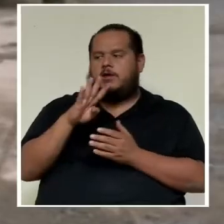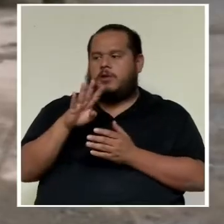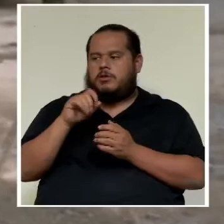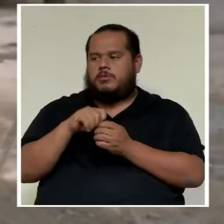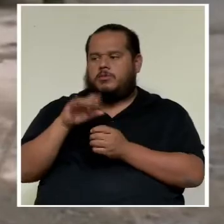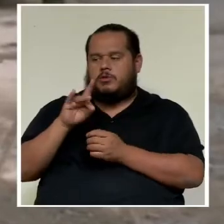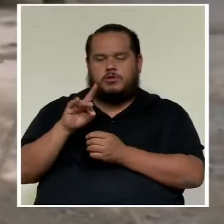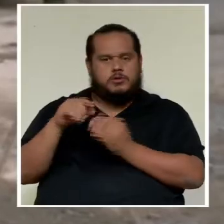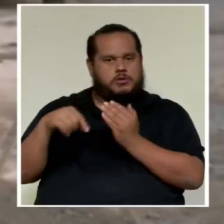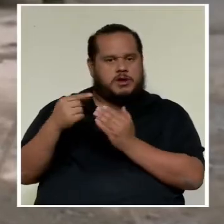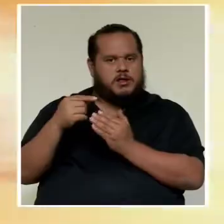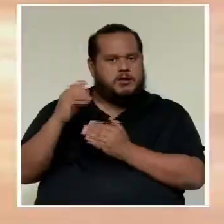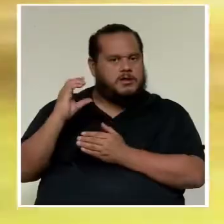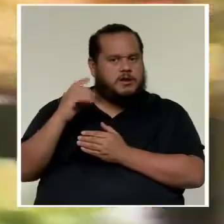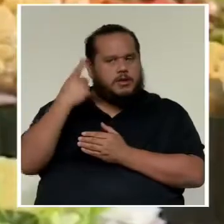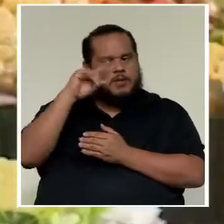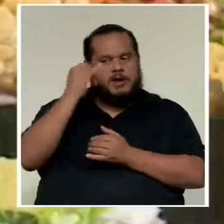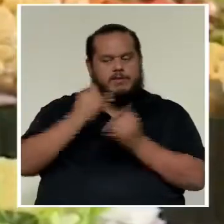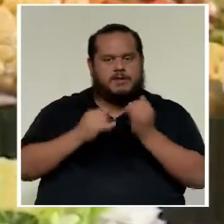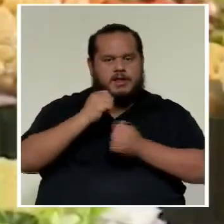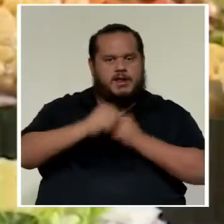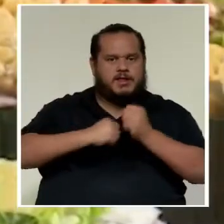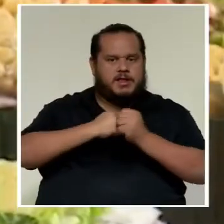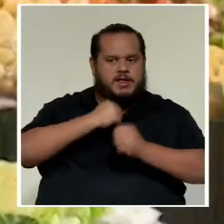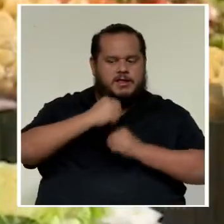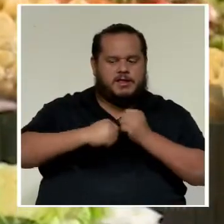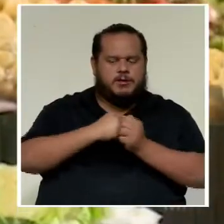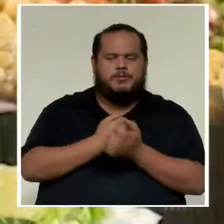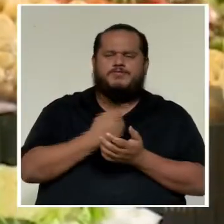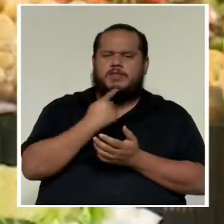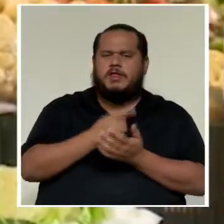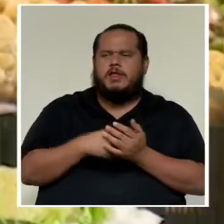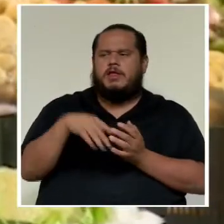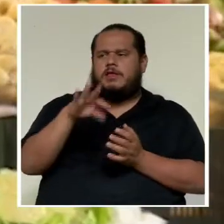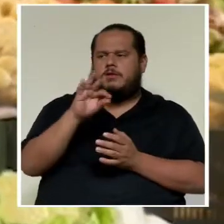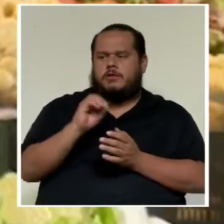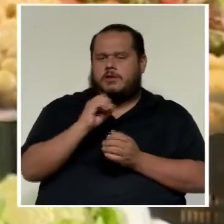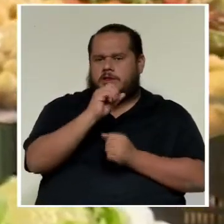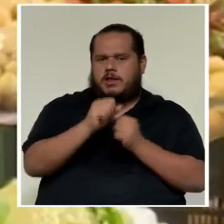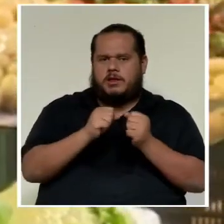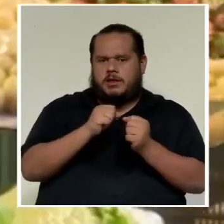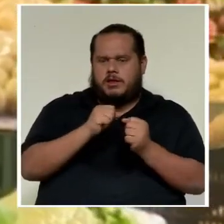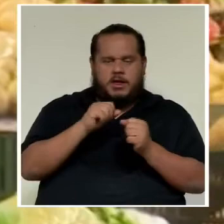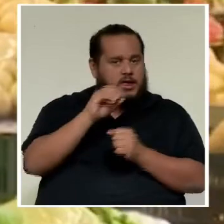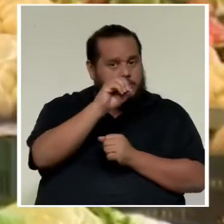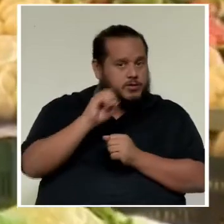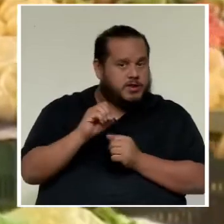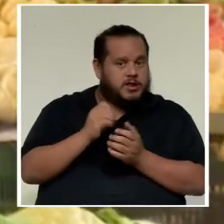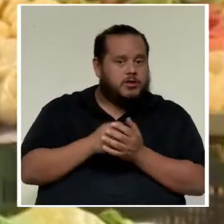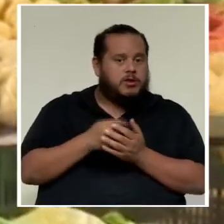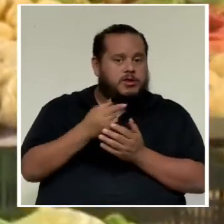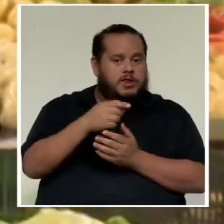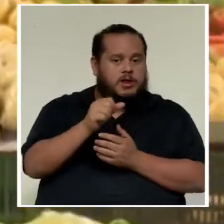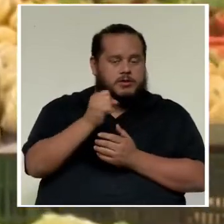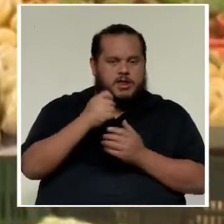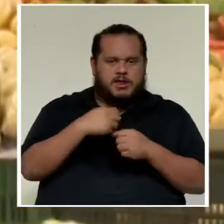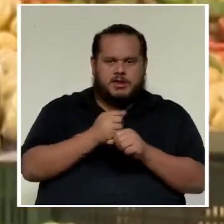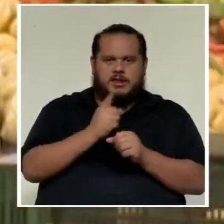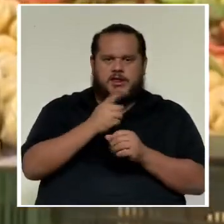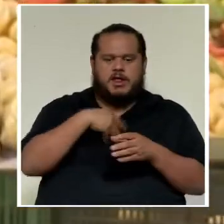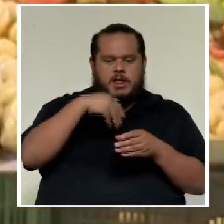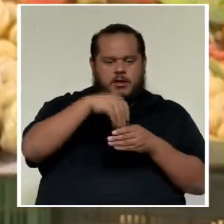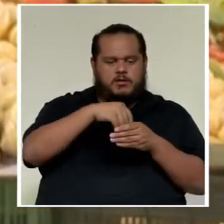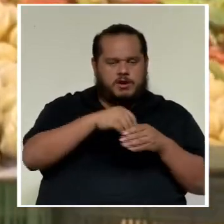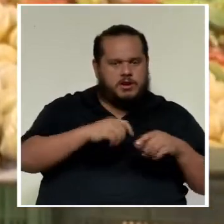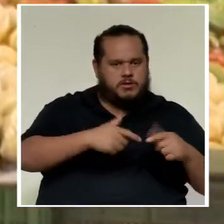grados centígrados para final de siglo. Se estima que un 90% de los gases de efecto invernadero que se generan en un relleno